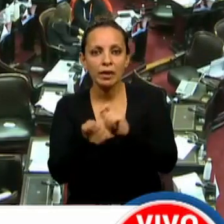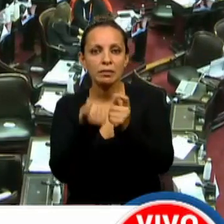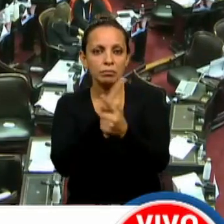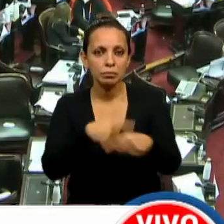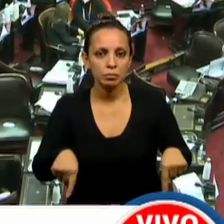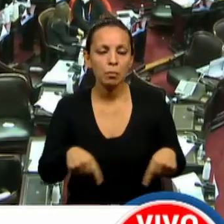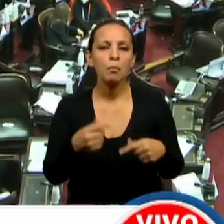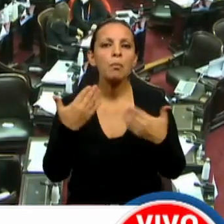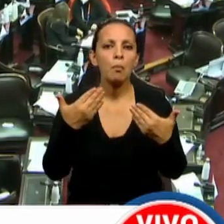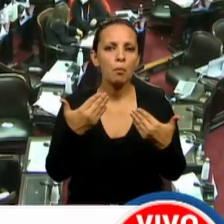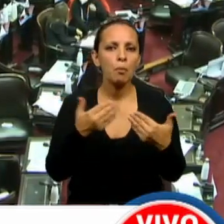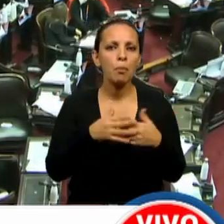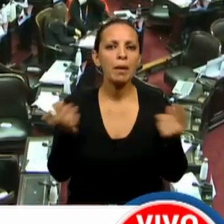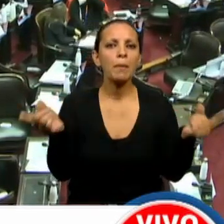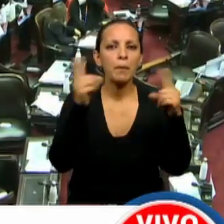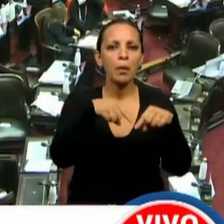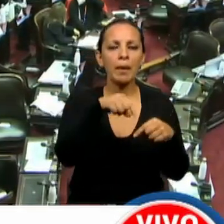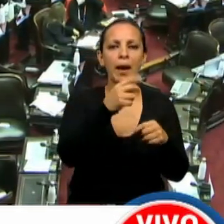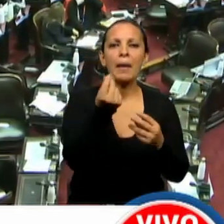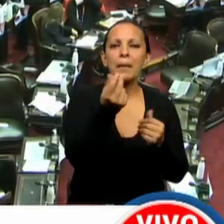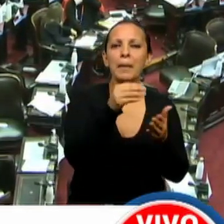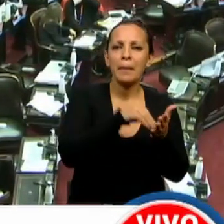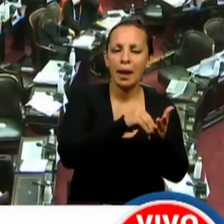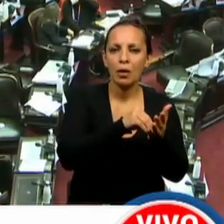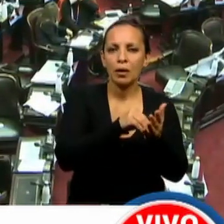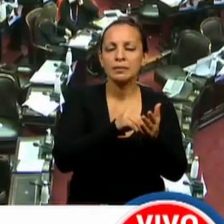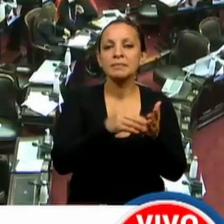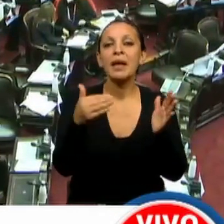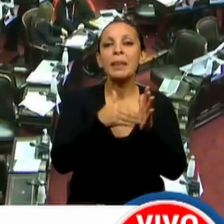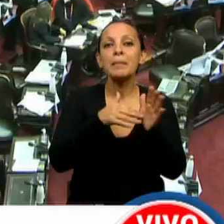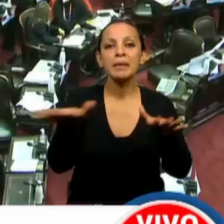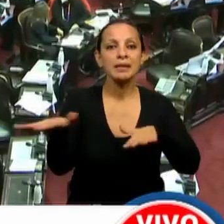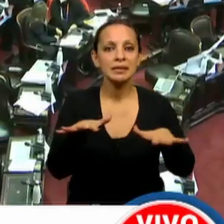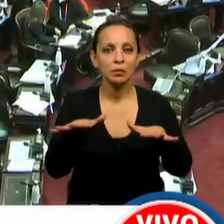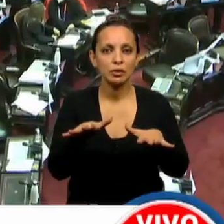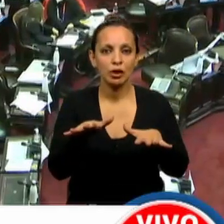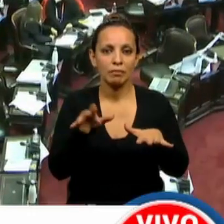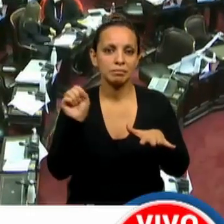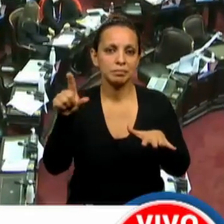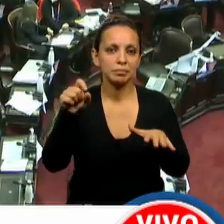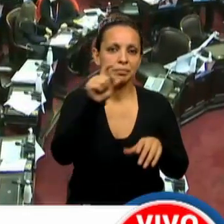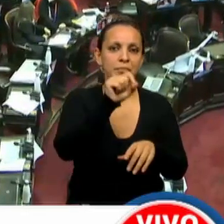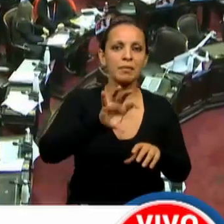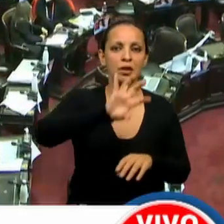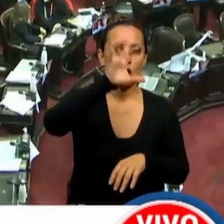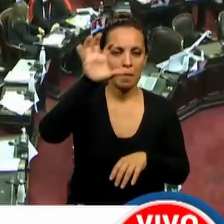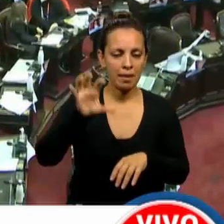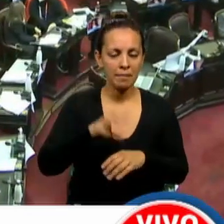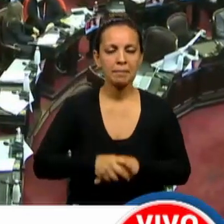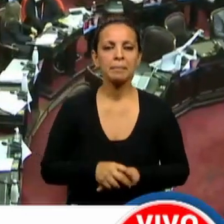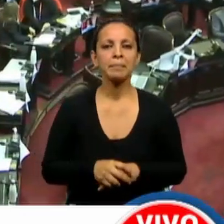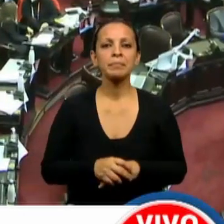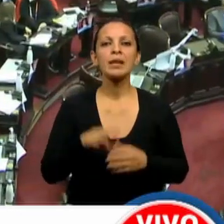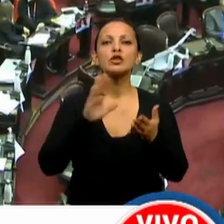a los parámetros establecidos en la presente para situaciones de normalidad. En cuanto al